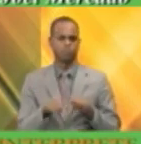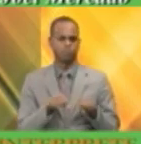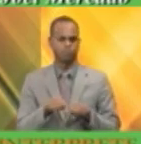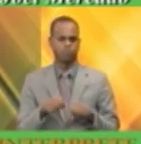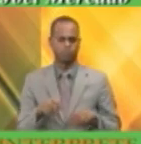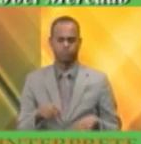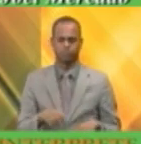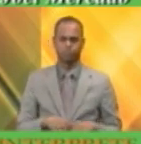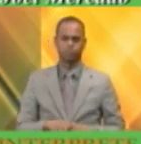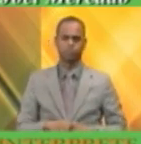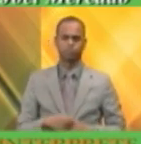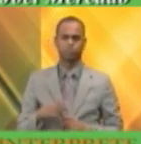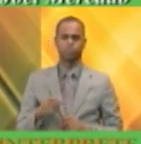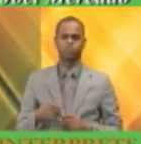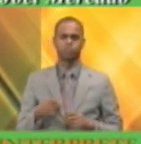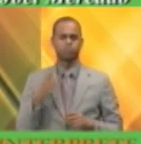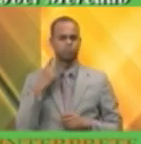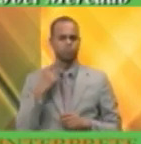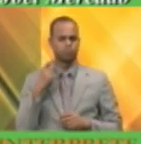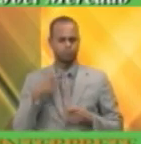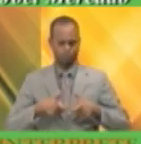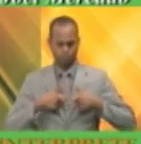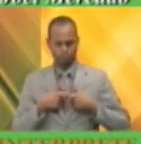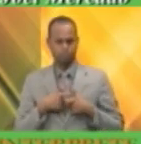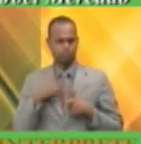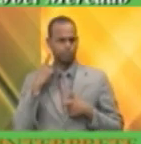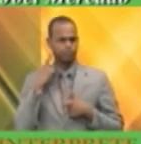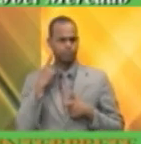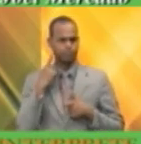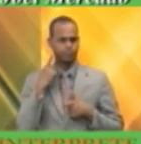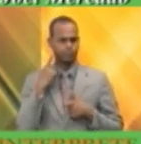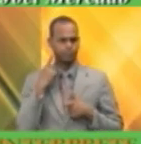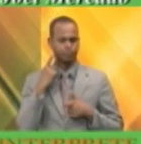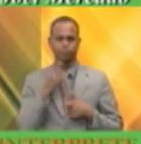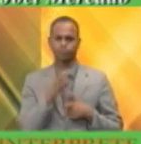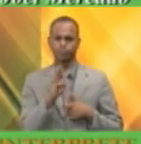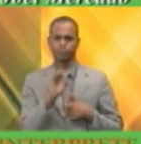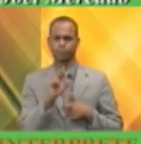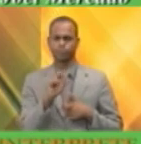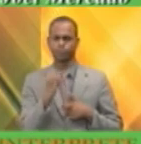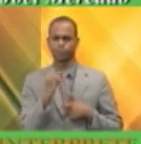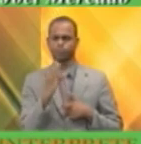Frank, que ganó medalla de bronce en Brooklyn, allá